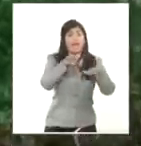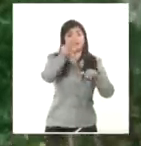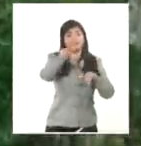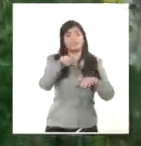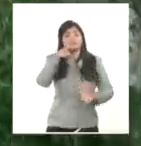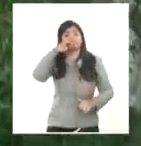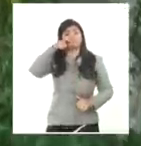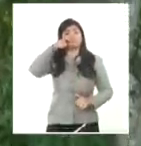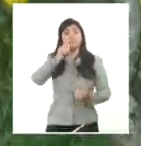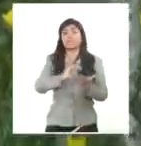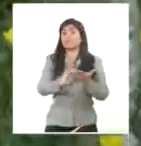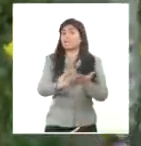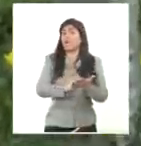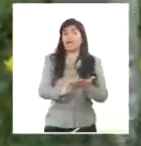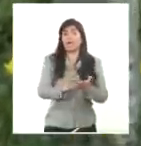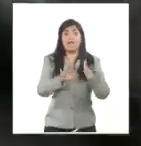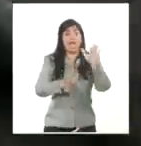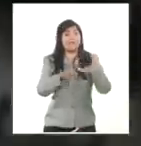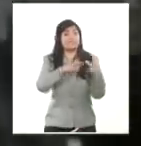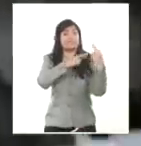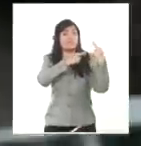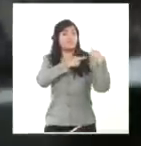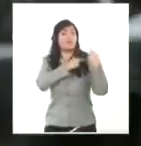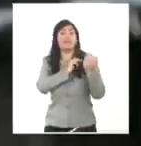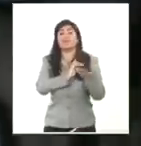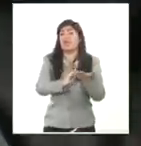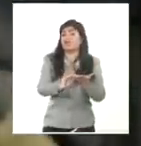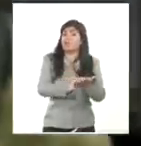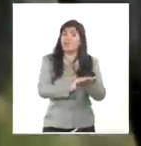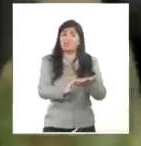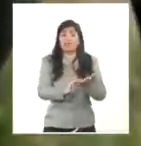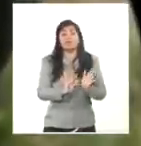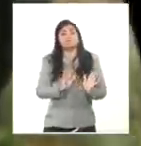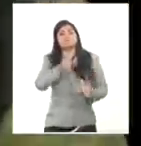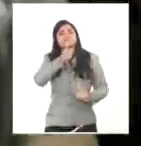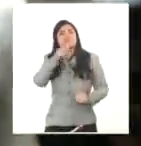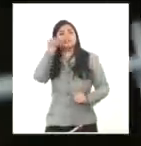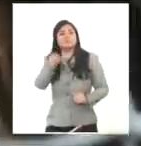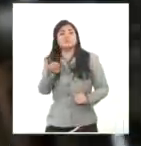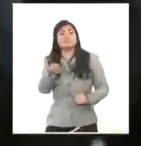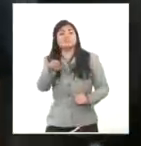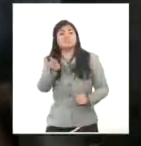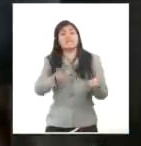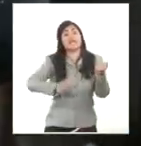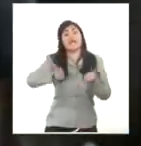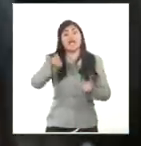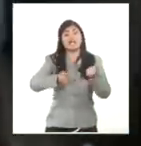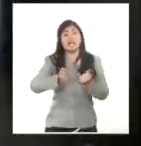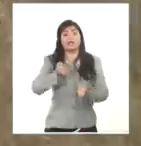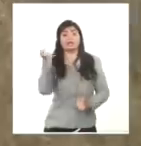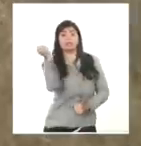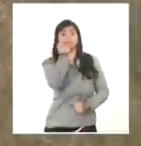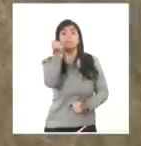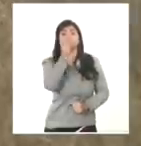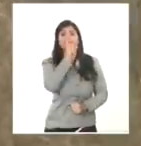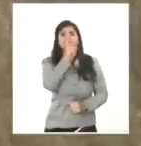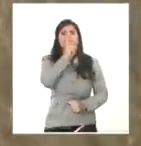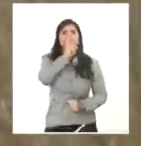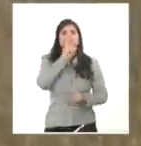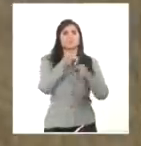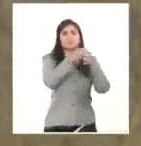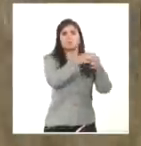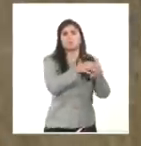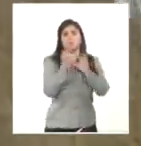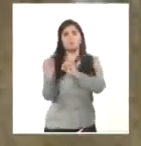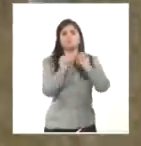otros descuidos y también miedos, les hacen el camino fácil a los malhechores. La empresa pecuaria genética Valle del Perú en Mayabeque ha